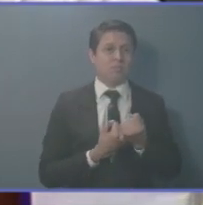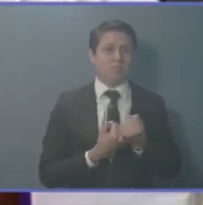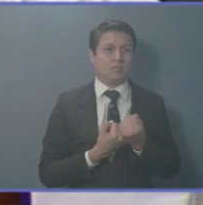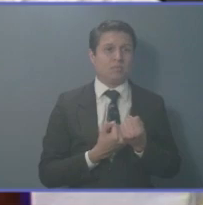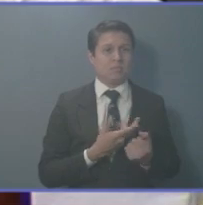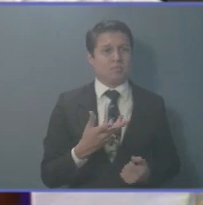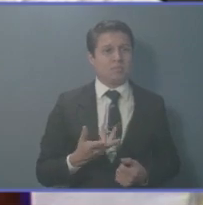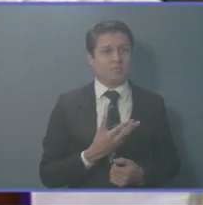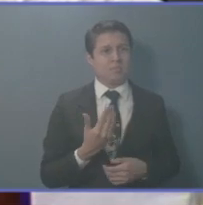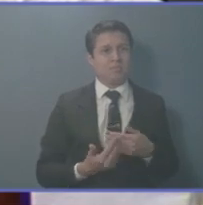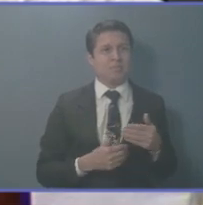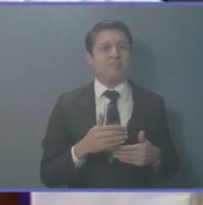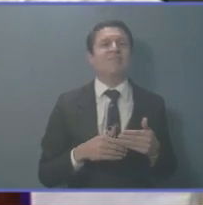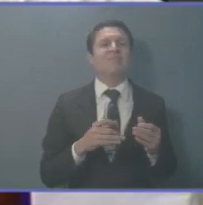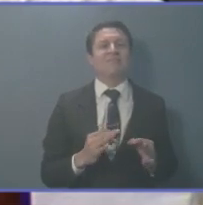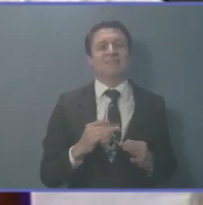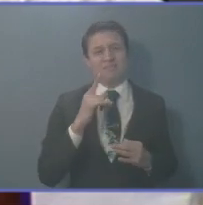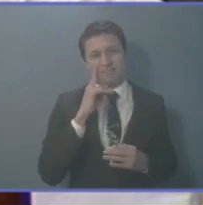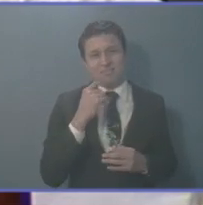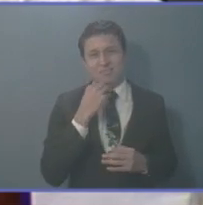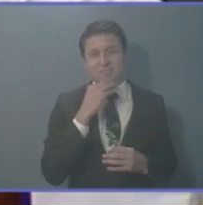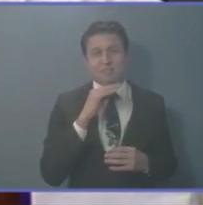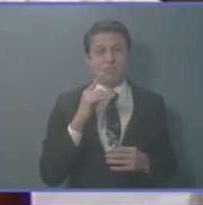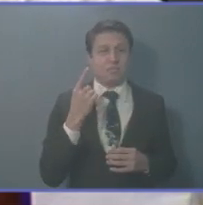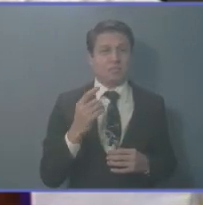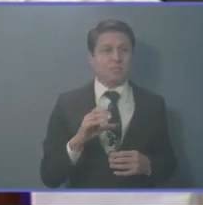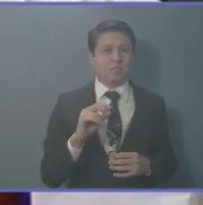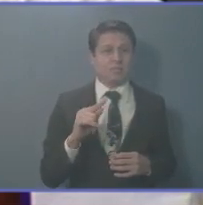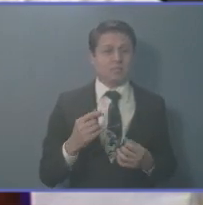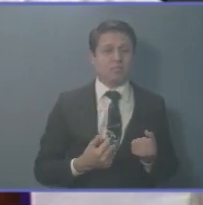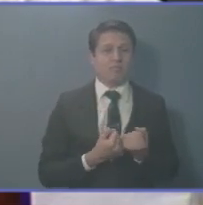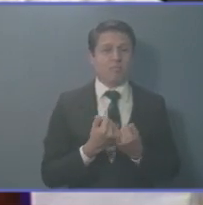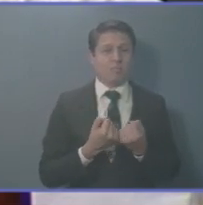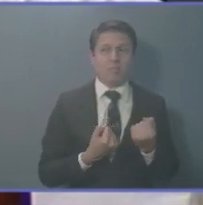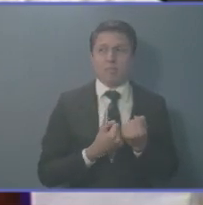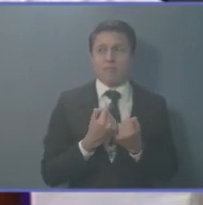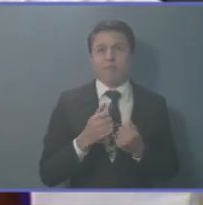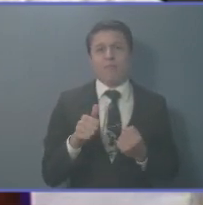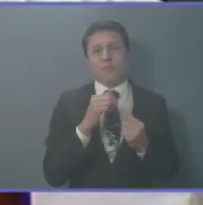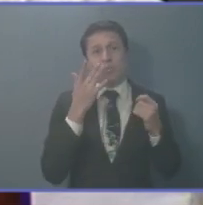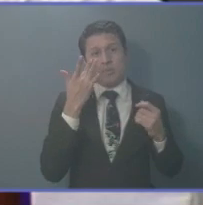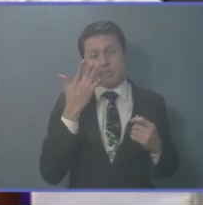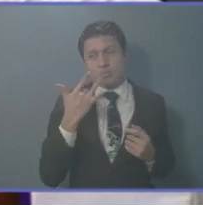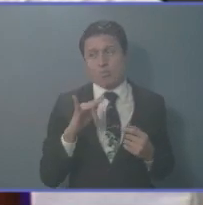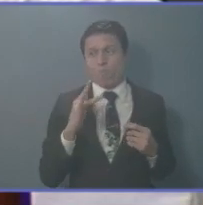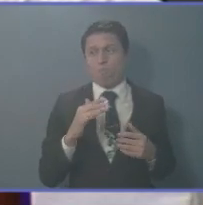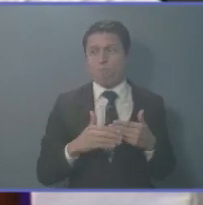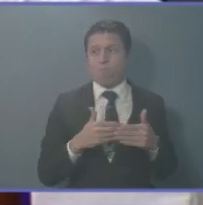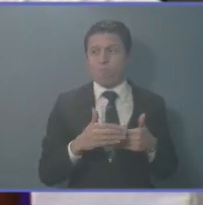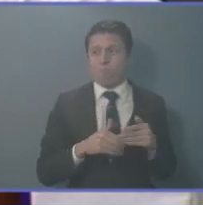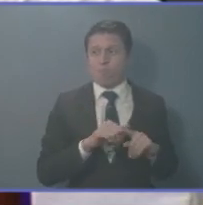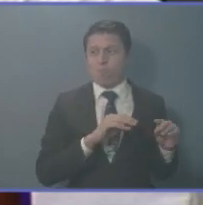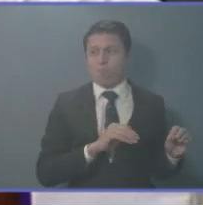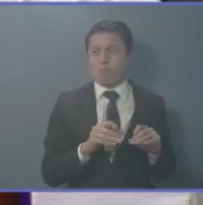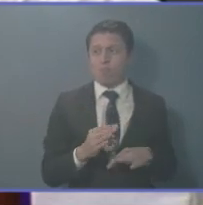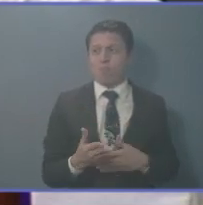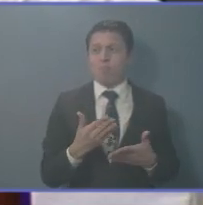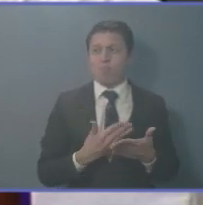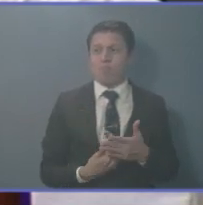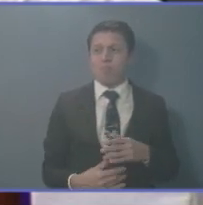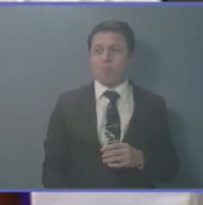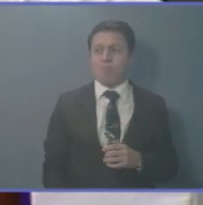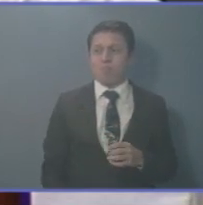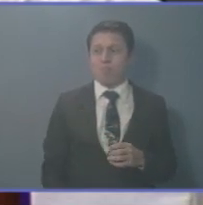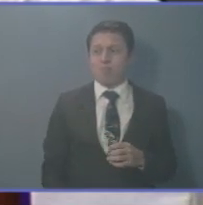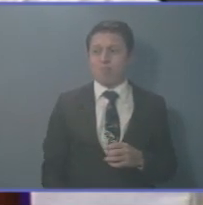productos farmacéuticos, tratamientos médicos, urgente asistencia a mascotas y otros que por emergencia deban acudir a un centro asistencial, mercados